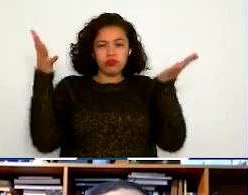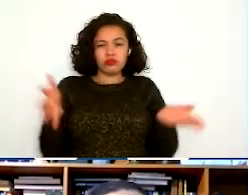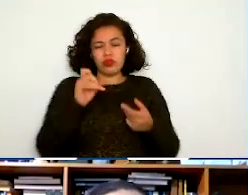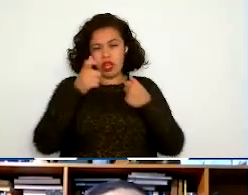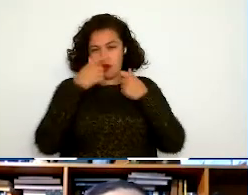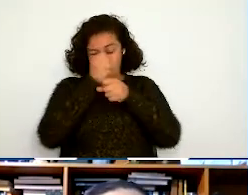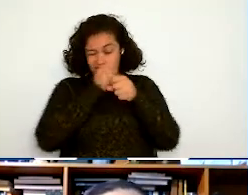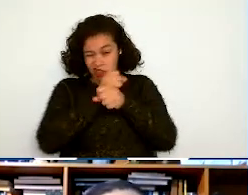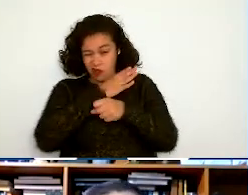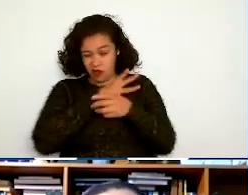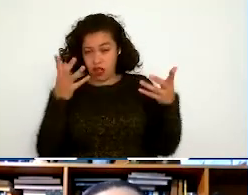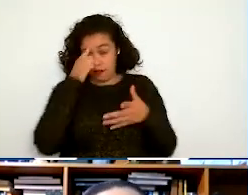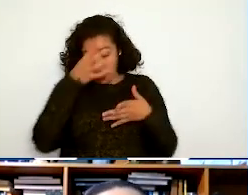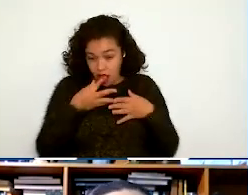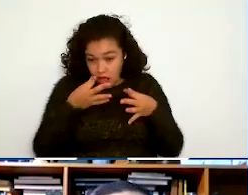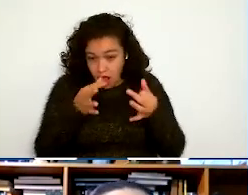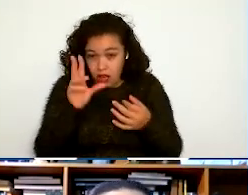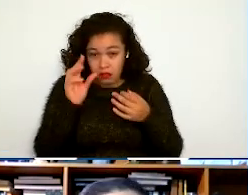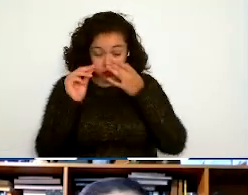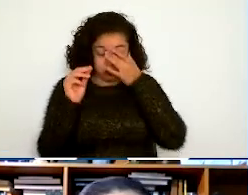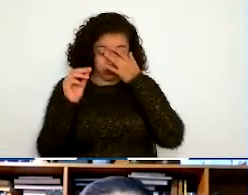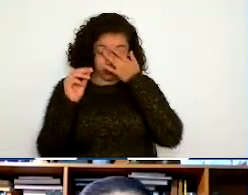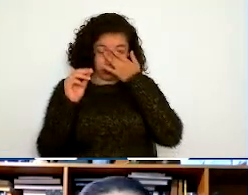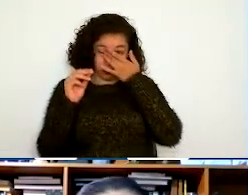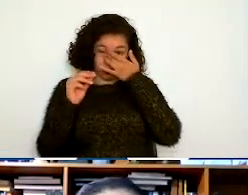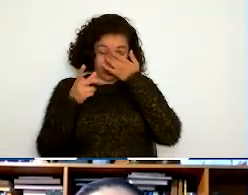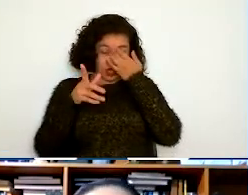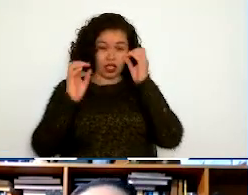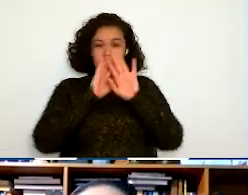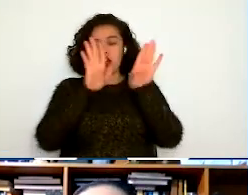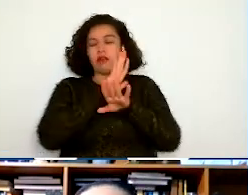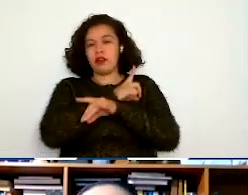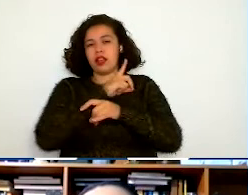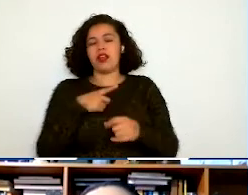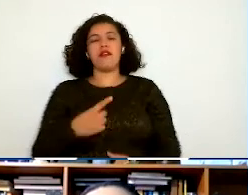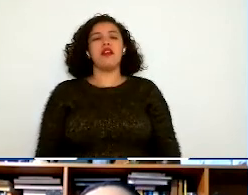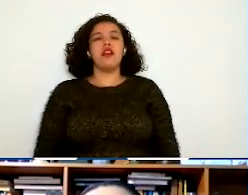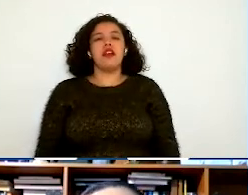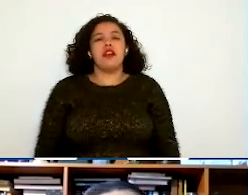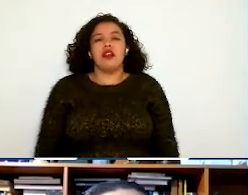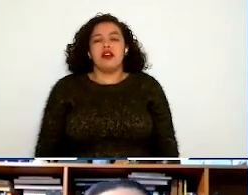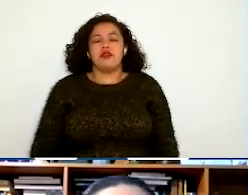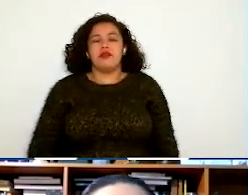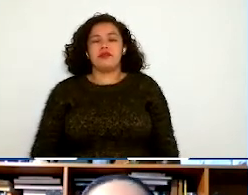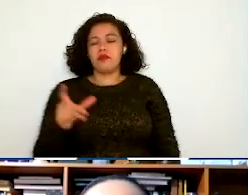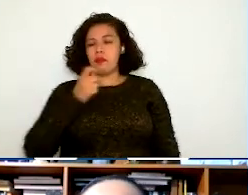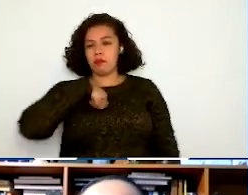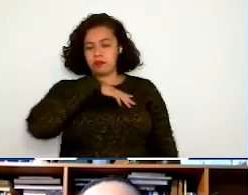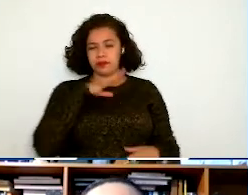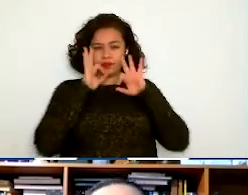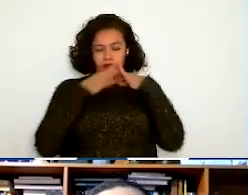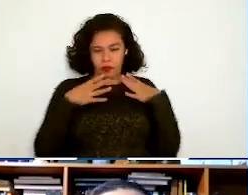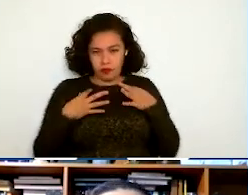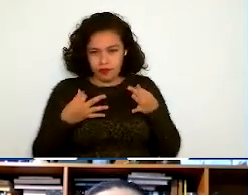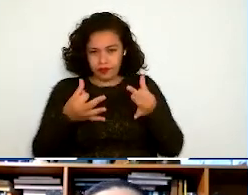buena práctica de calidad y que por ende se tendría que modificar. Entonces, cuando nosotros hagamos estos modelos de calidad o